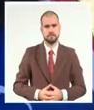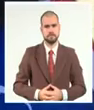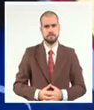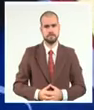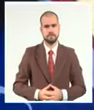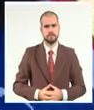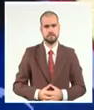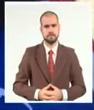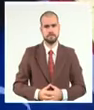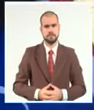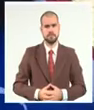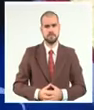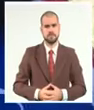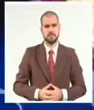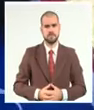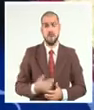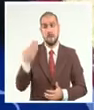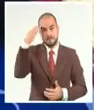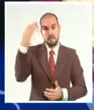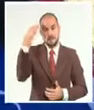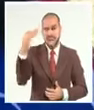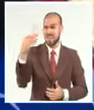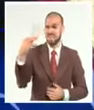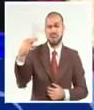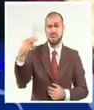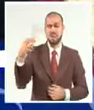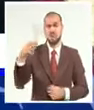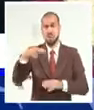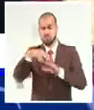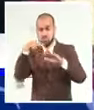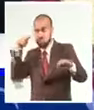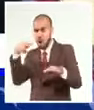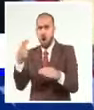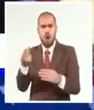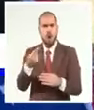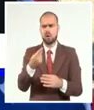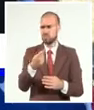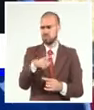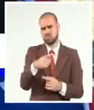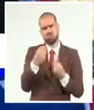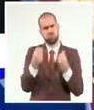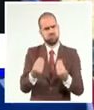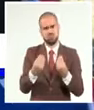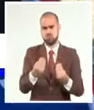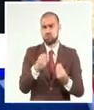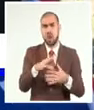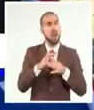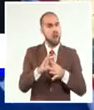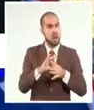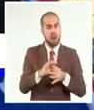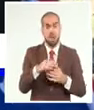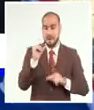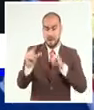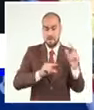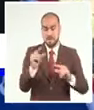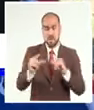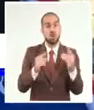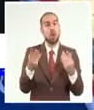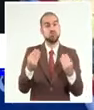Se tiraron piedras, palos y con mucha agresividad, con mucha violencia. Ahí en ese lugar muchas personas